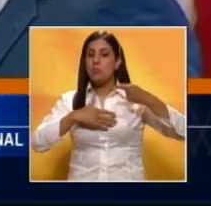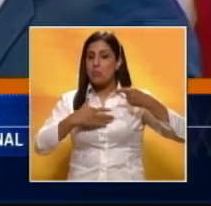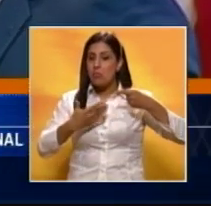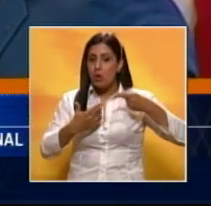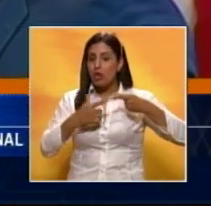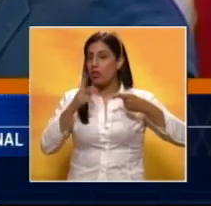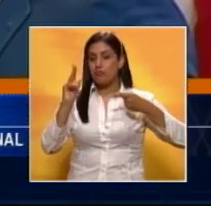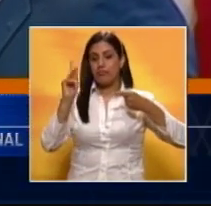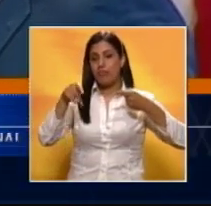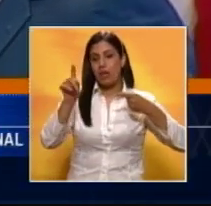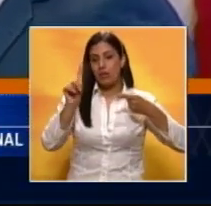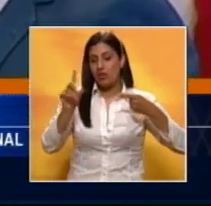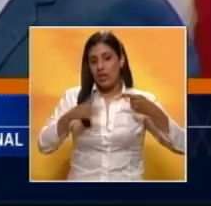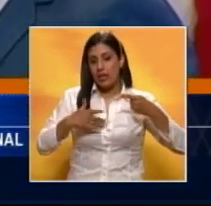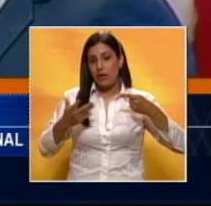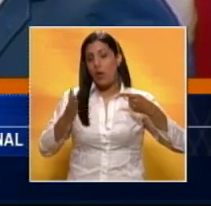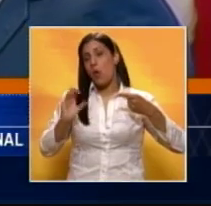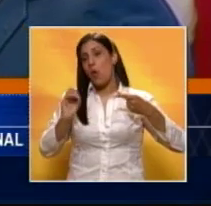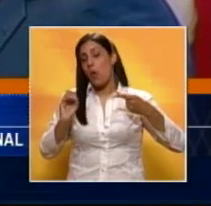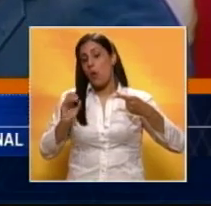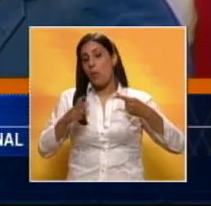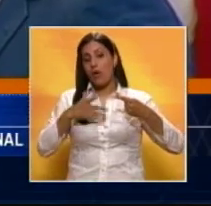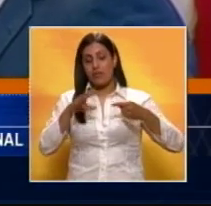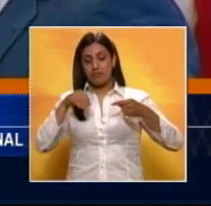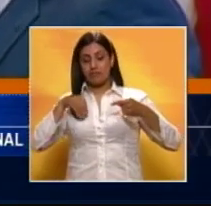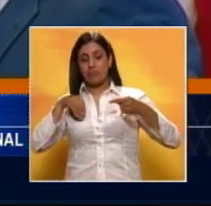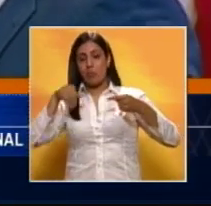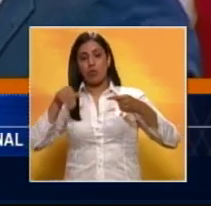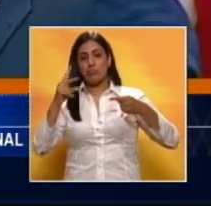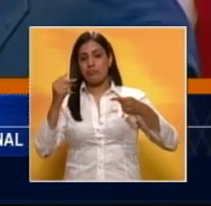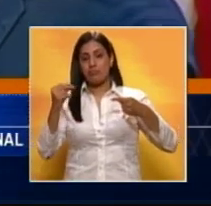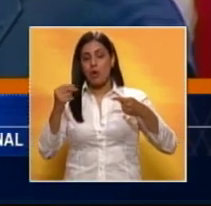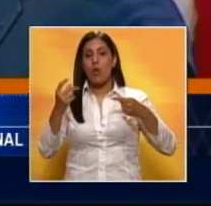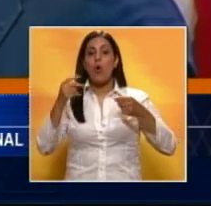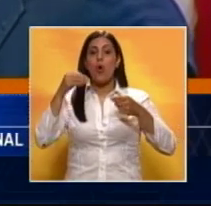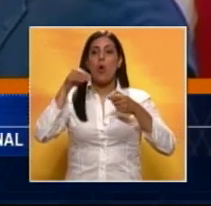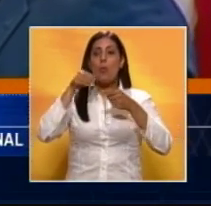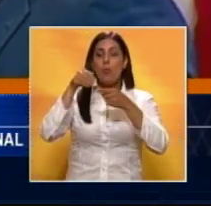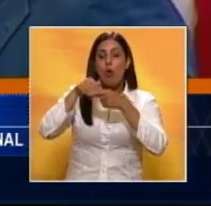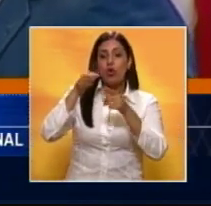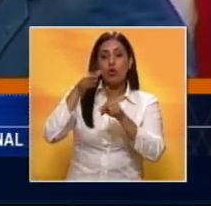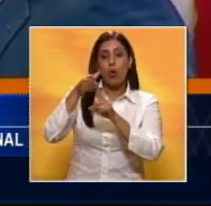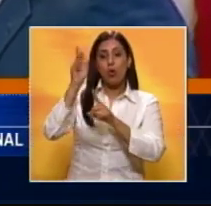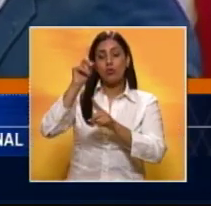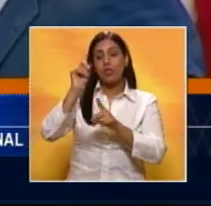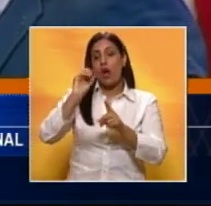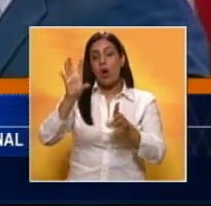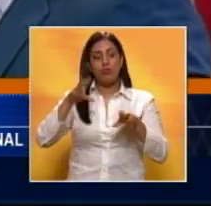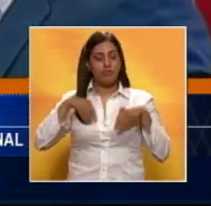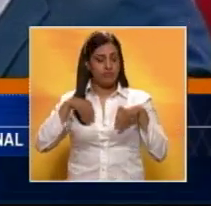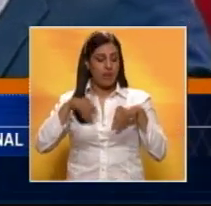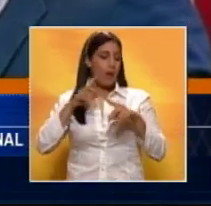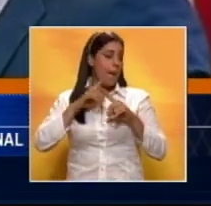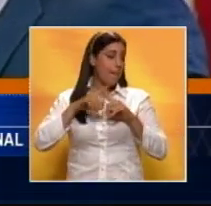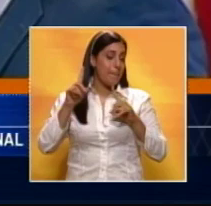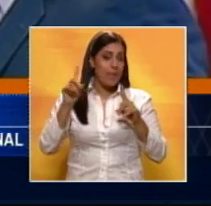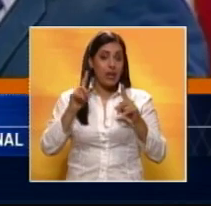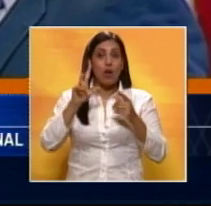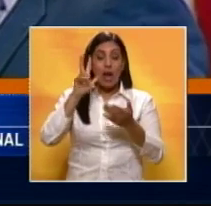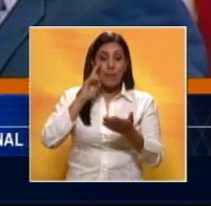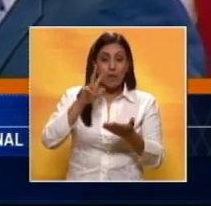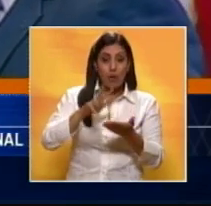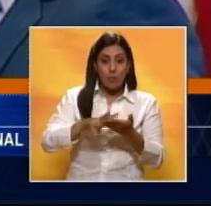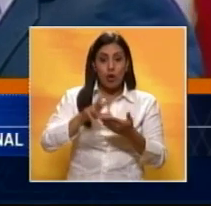pudiera no asistir o pudiera salvar el voto, votar en contra o abstenerse, pero si 2